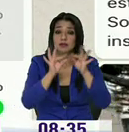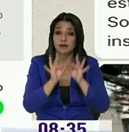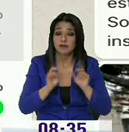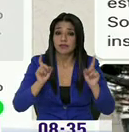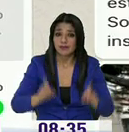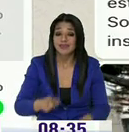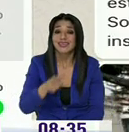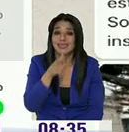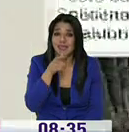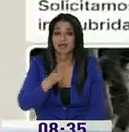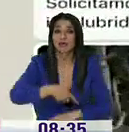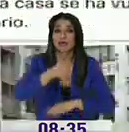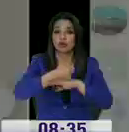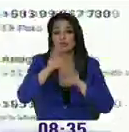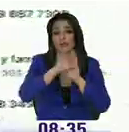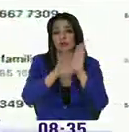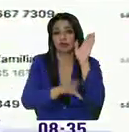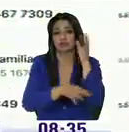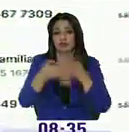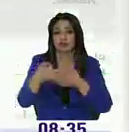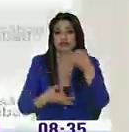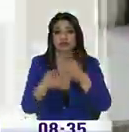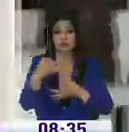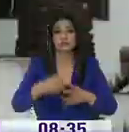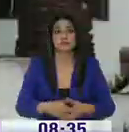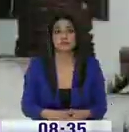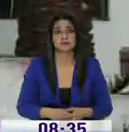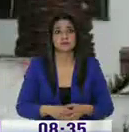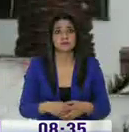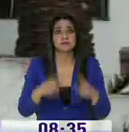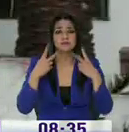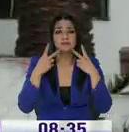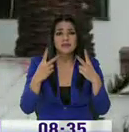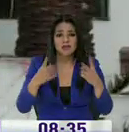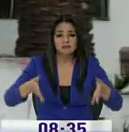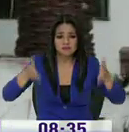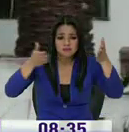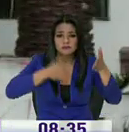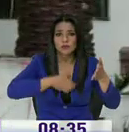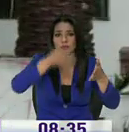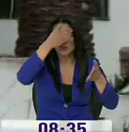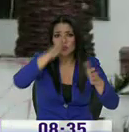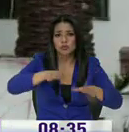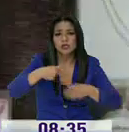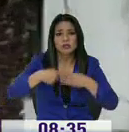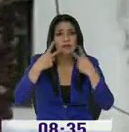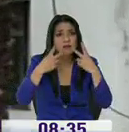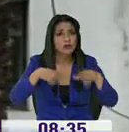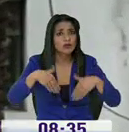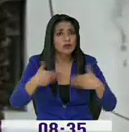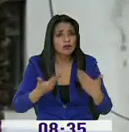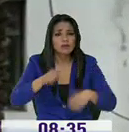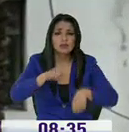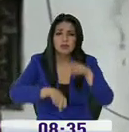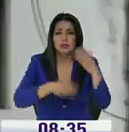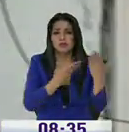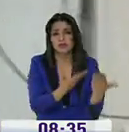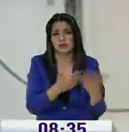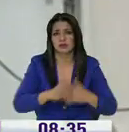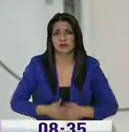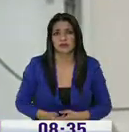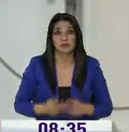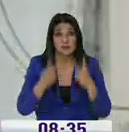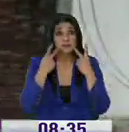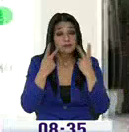en este caso Corte Constitucional. Amigos queridos, vean cómo está un inmueble patrimonial de nuestra ciudad, destruido.